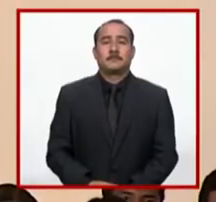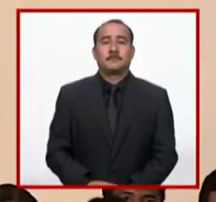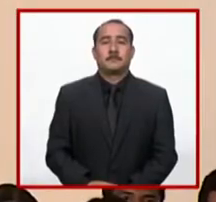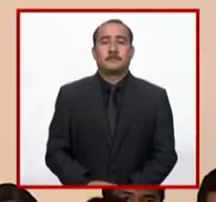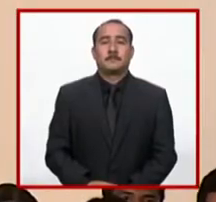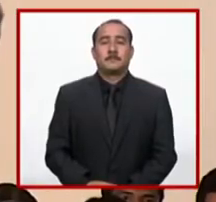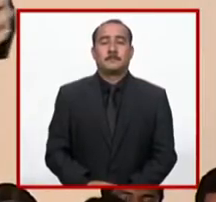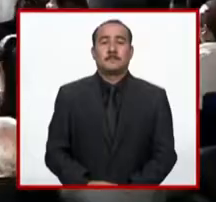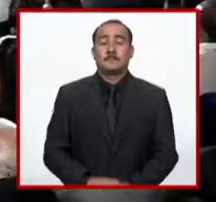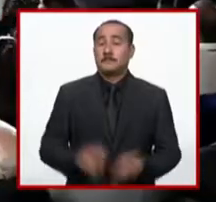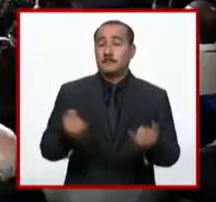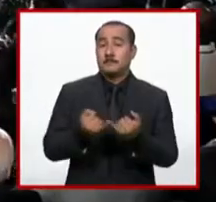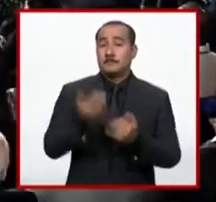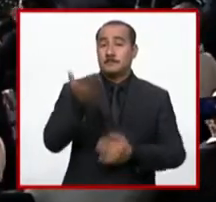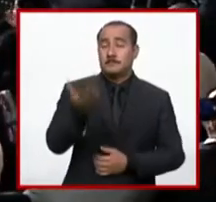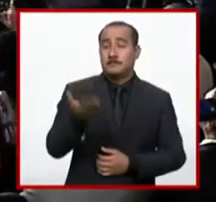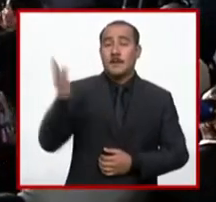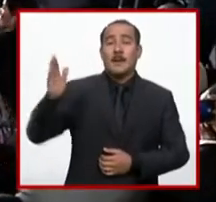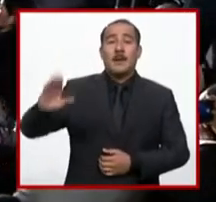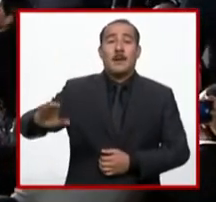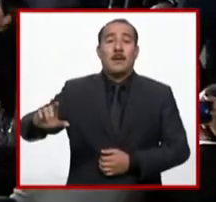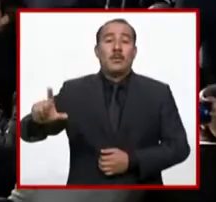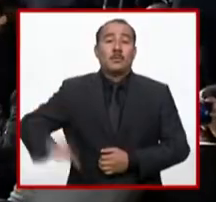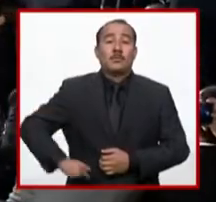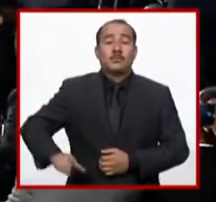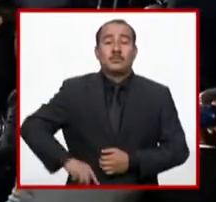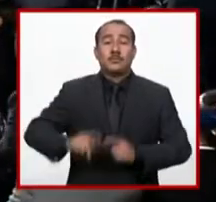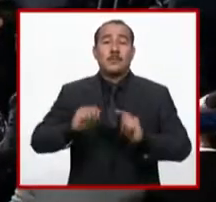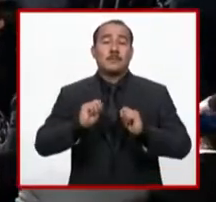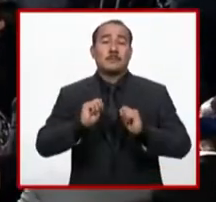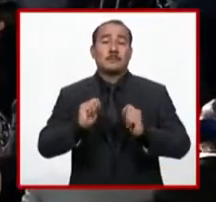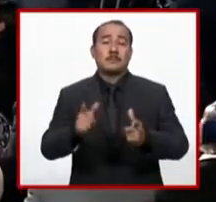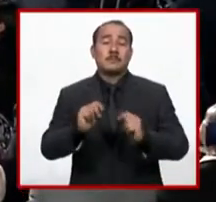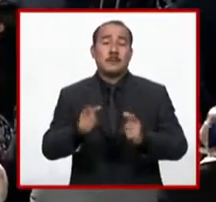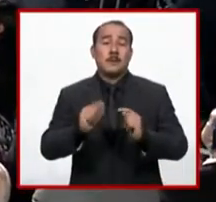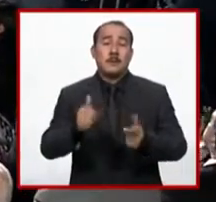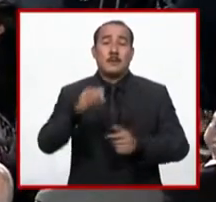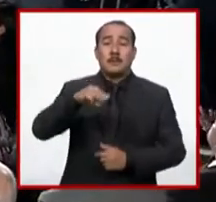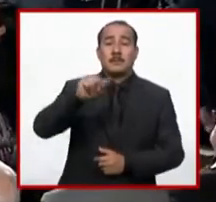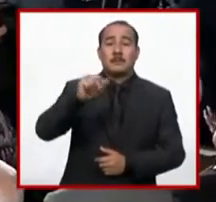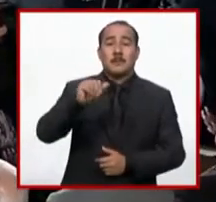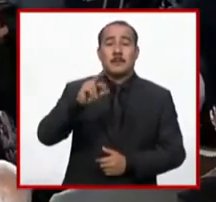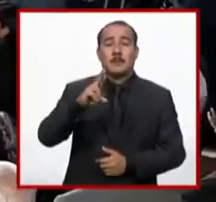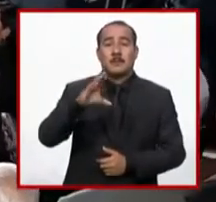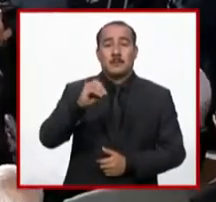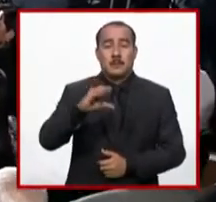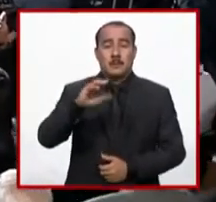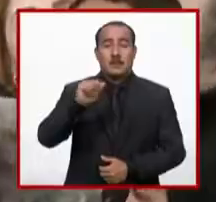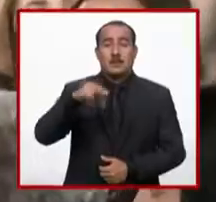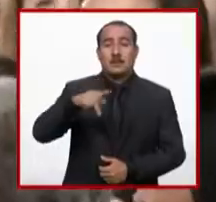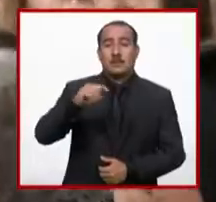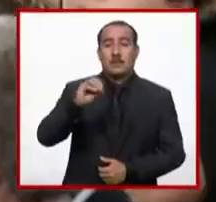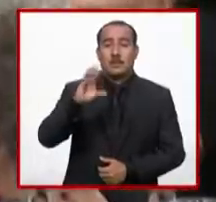Por supuesto, al gobernador de Tlaxcala, Marco Antonio Mena, muchas gracias por su presencia.